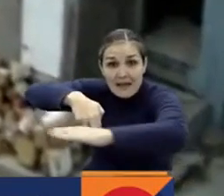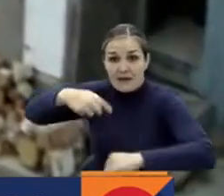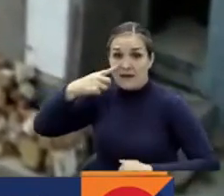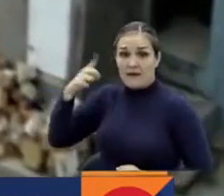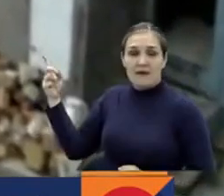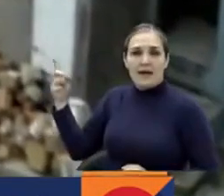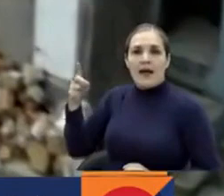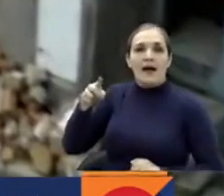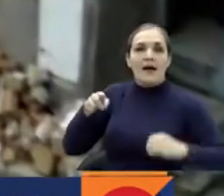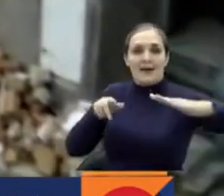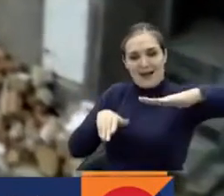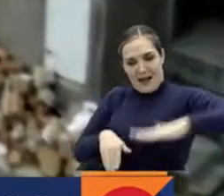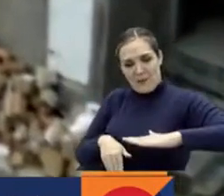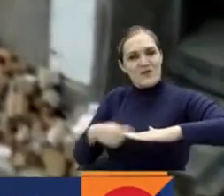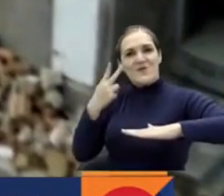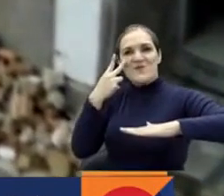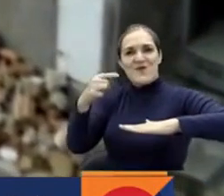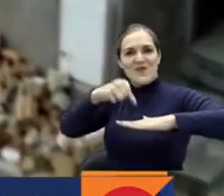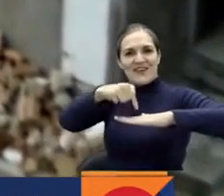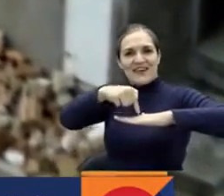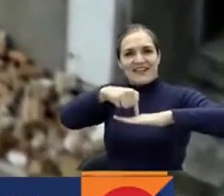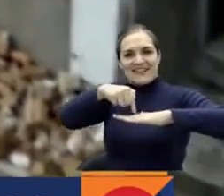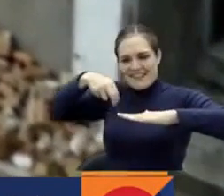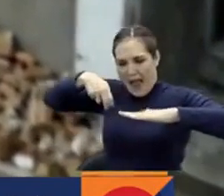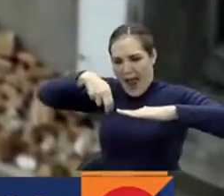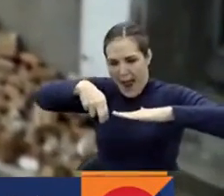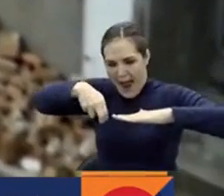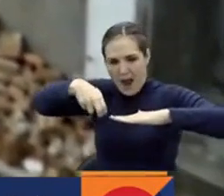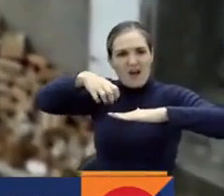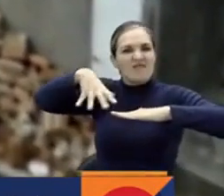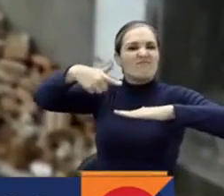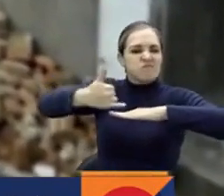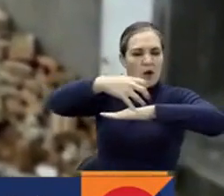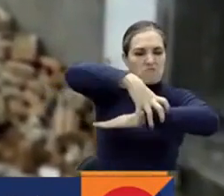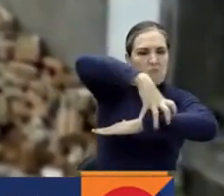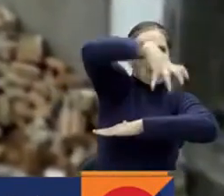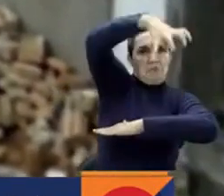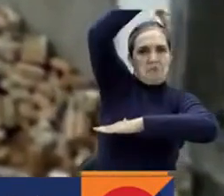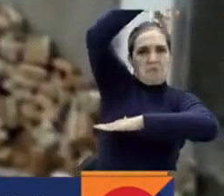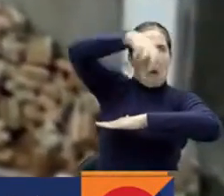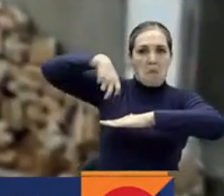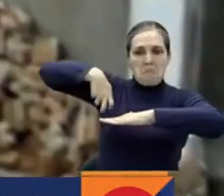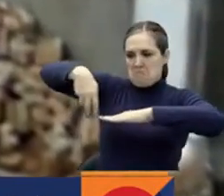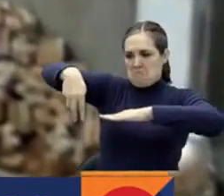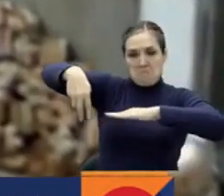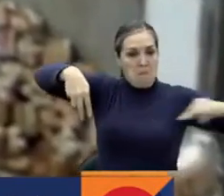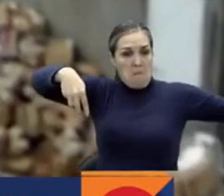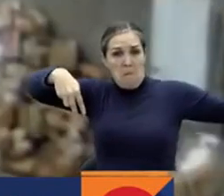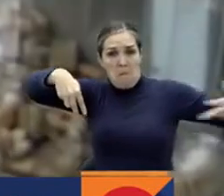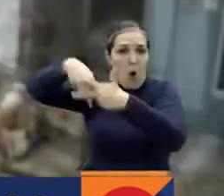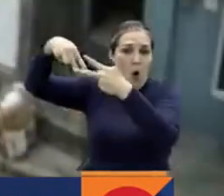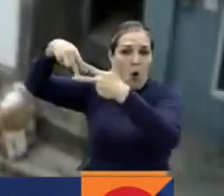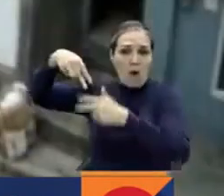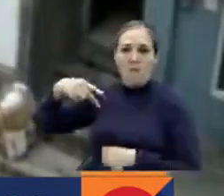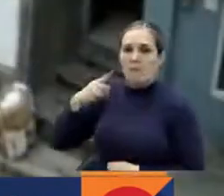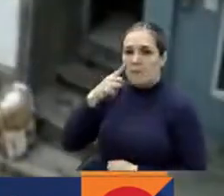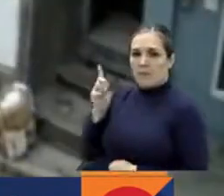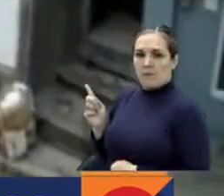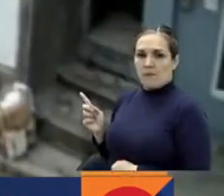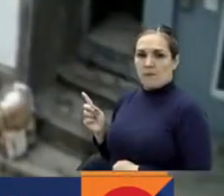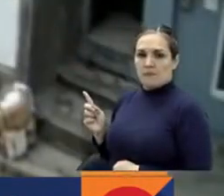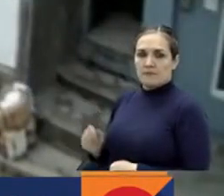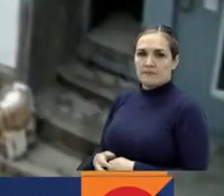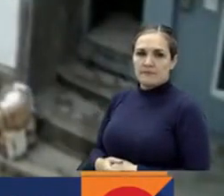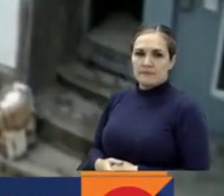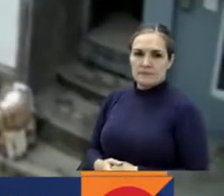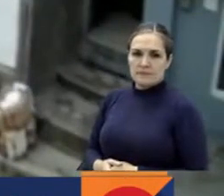mal estacionada, ocupando un carril delante de una gran cantidad de escombros indebidamente dejados en la vía, impiden que la niña se dé cuenta que el motociclista venía